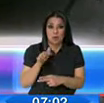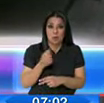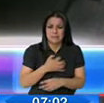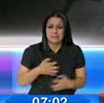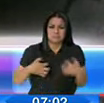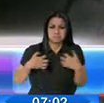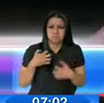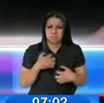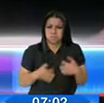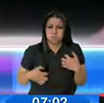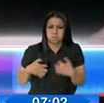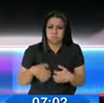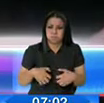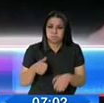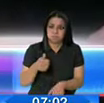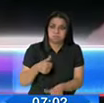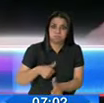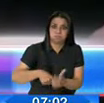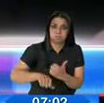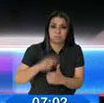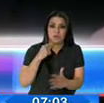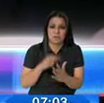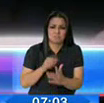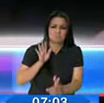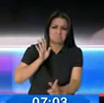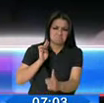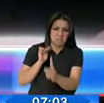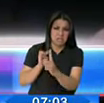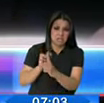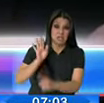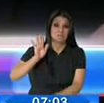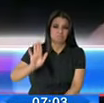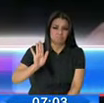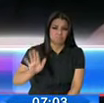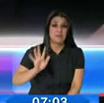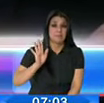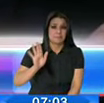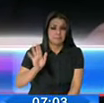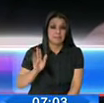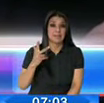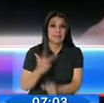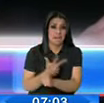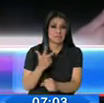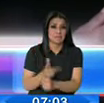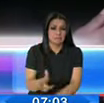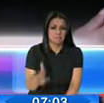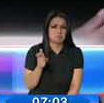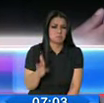esa fatal decisión. Mensajes que le va a disparar, que ella ya sabe que tres tiros va a ser